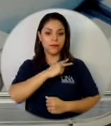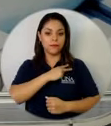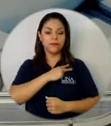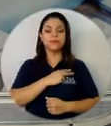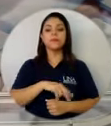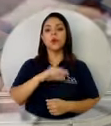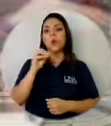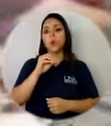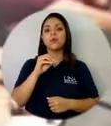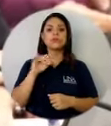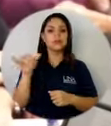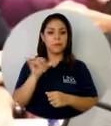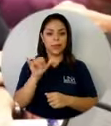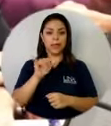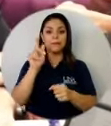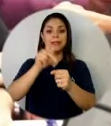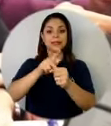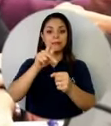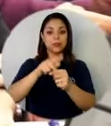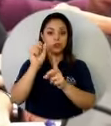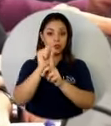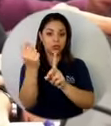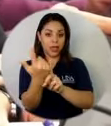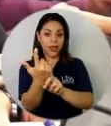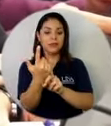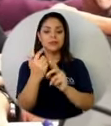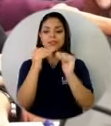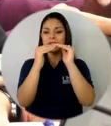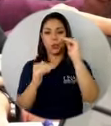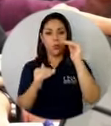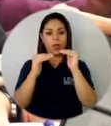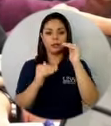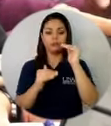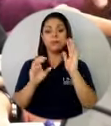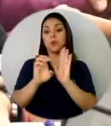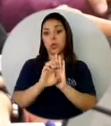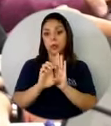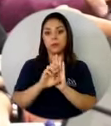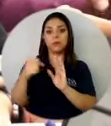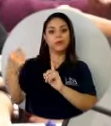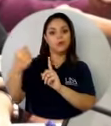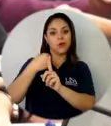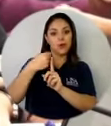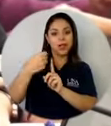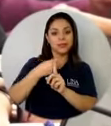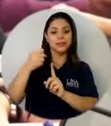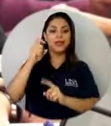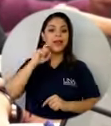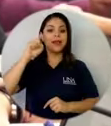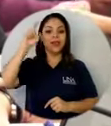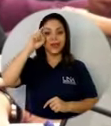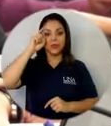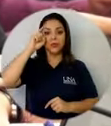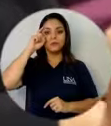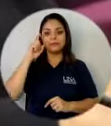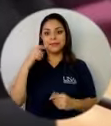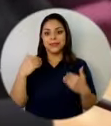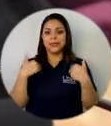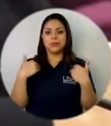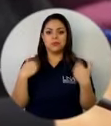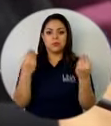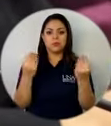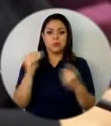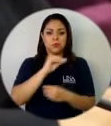social, también la participación es desigual. ¿Por qué? Bueno, por ejemplo, el tema de la violencia de género, también